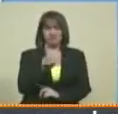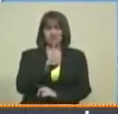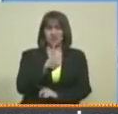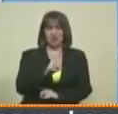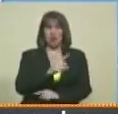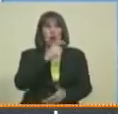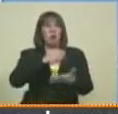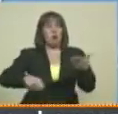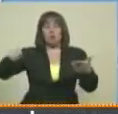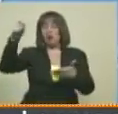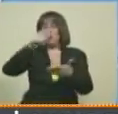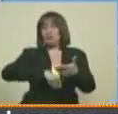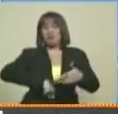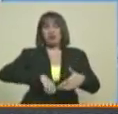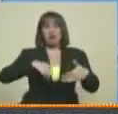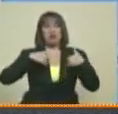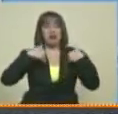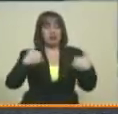Prohibido rendirse,